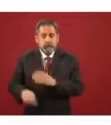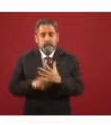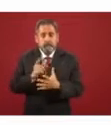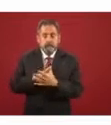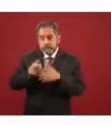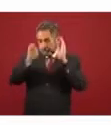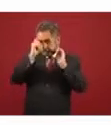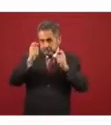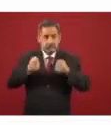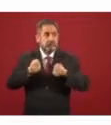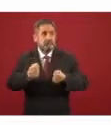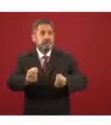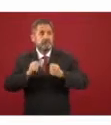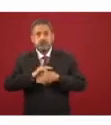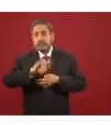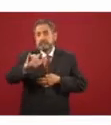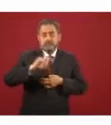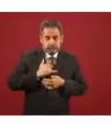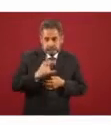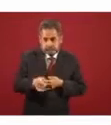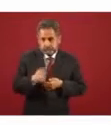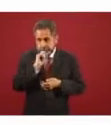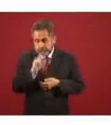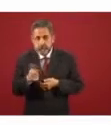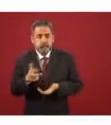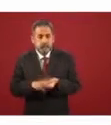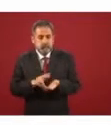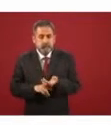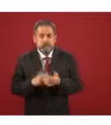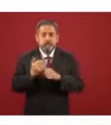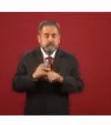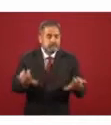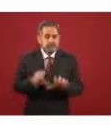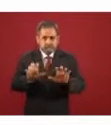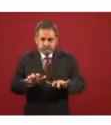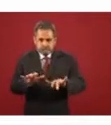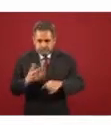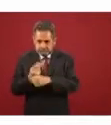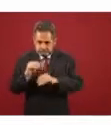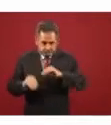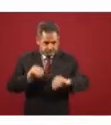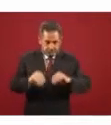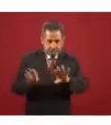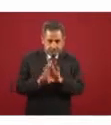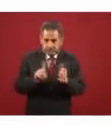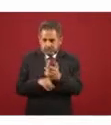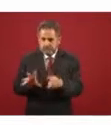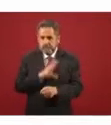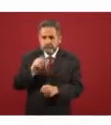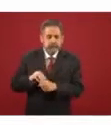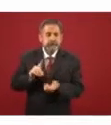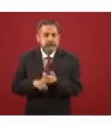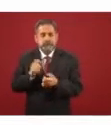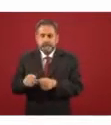los pilotos que van a volar esta aeronave y actualización de software de los sistemas de a bordo de la nave, incluyendo